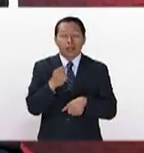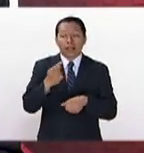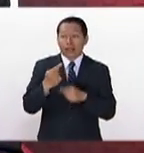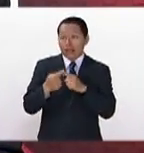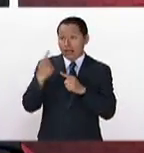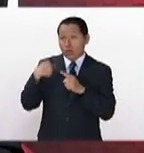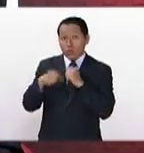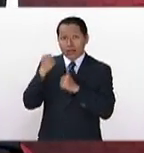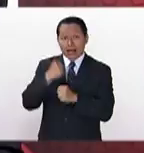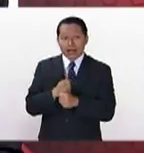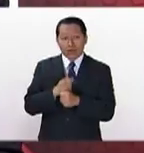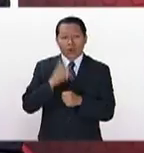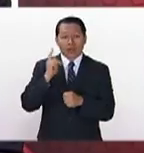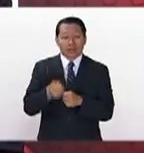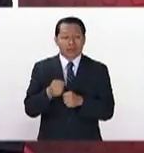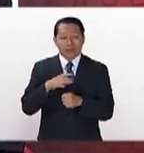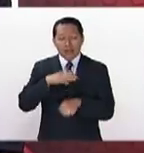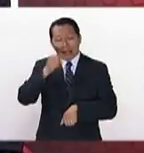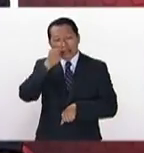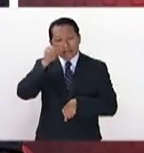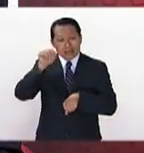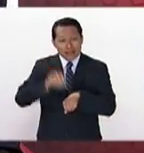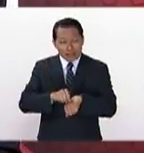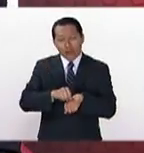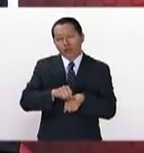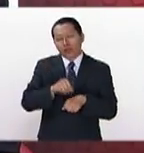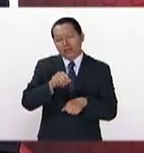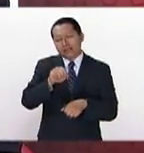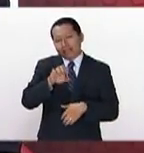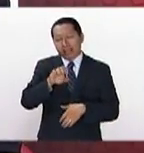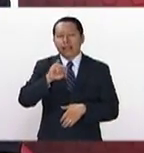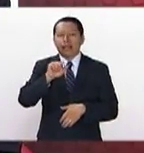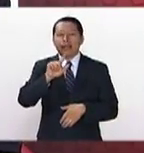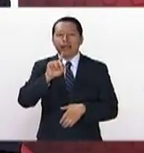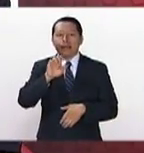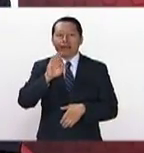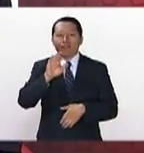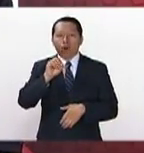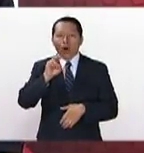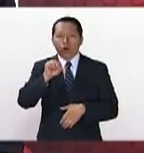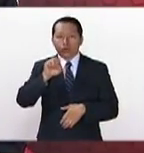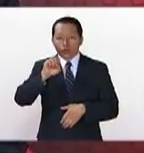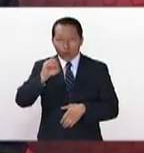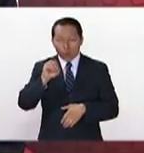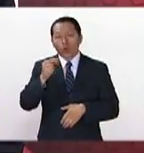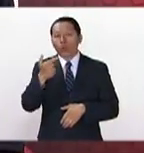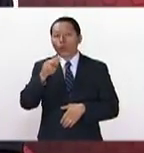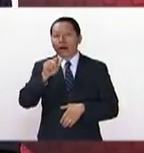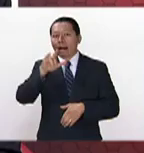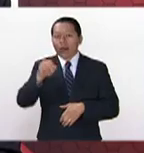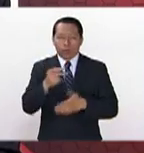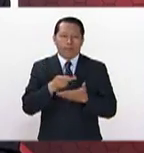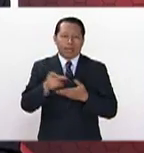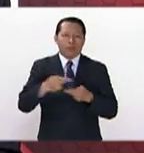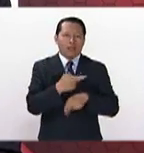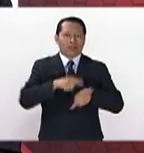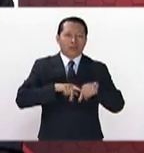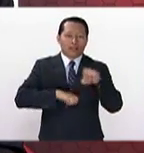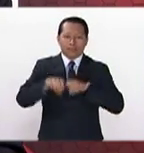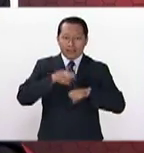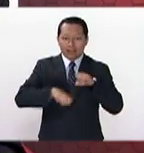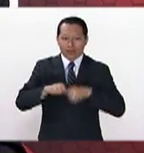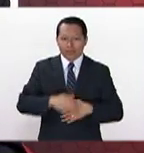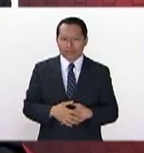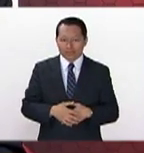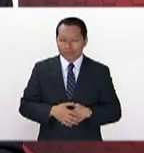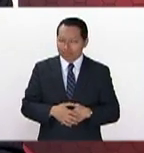año pasado de manos del secretario de Economía, Ildefonso Guajardo, el Premio Nacional del Emprendedor.